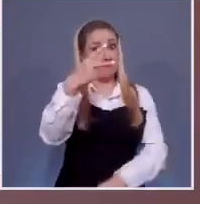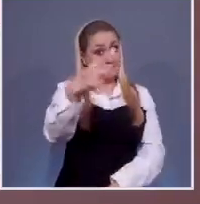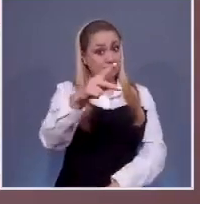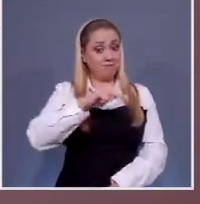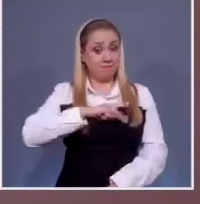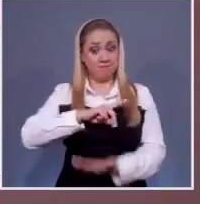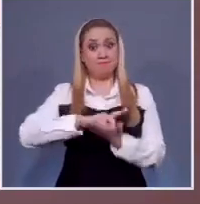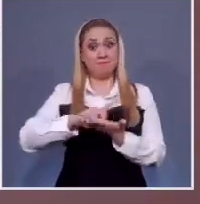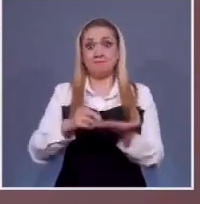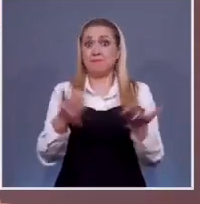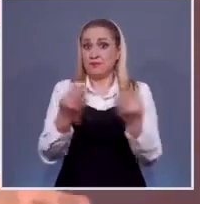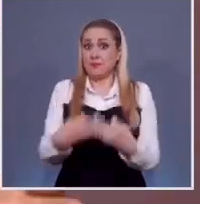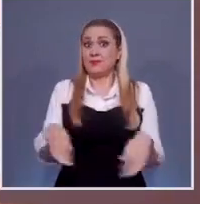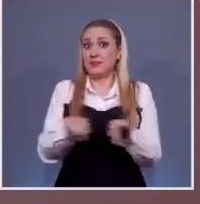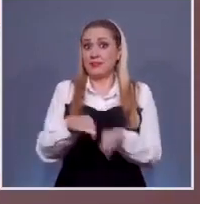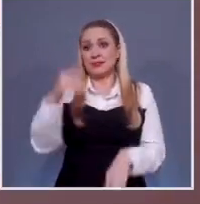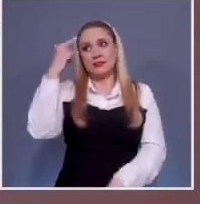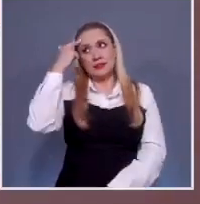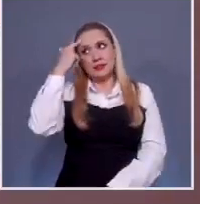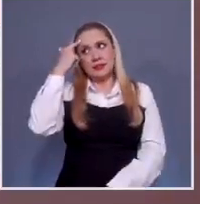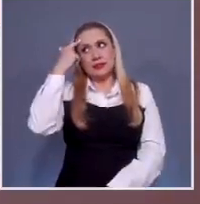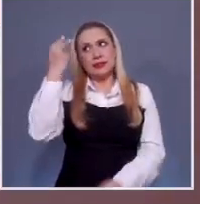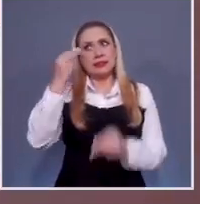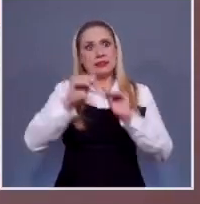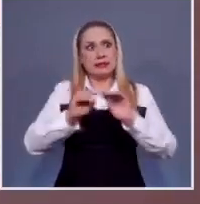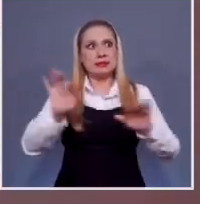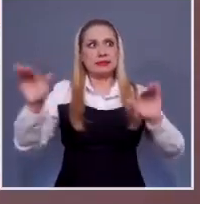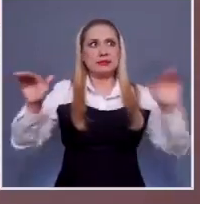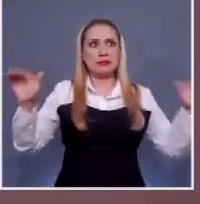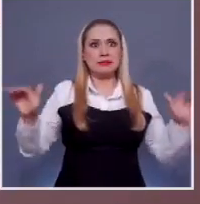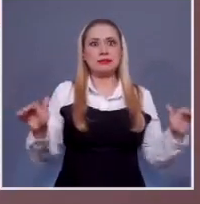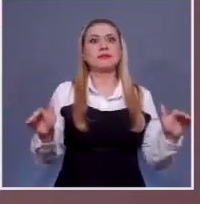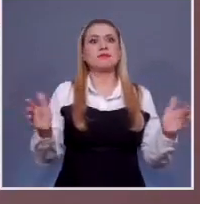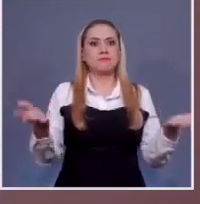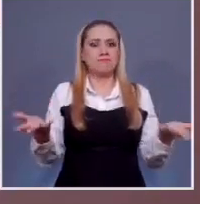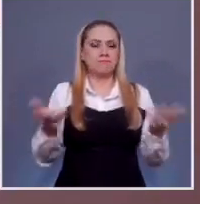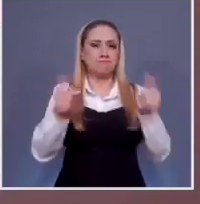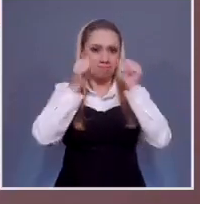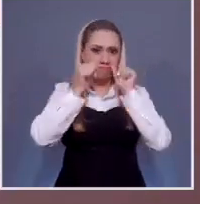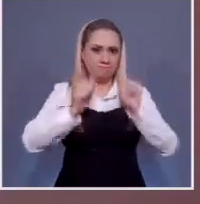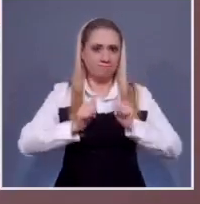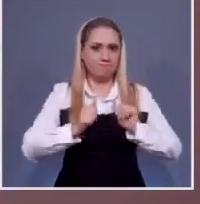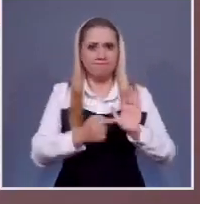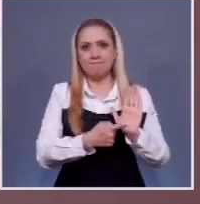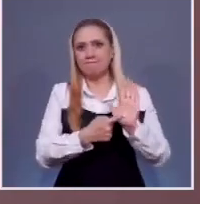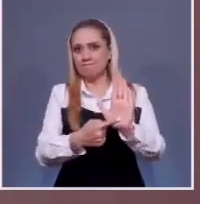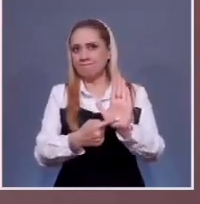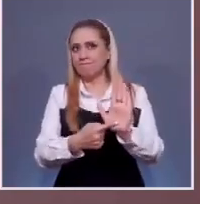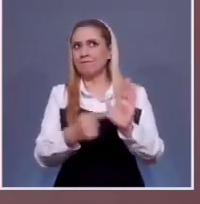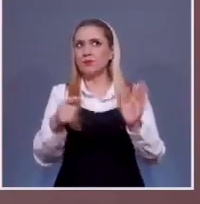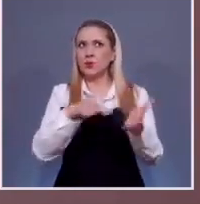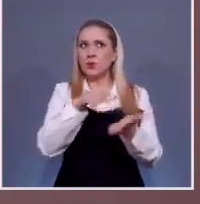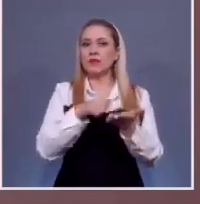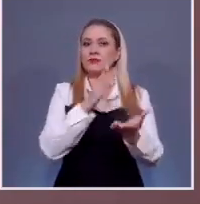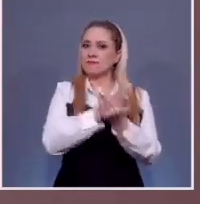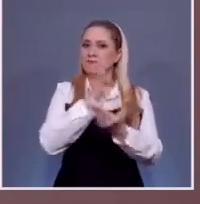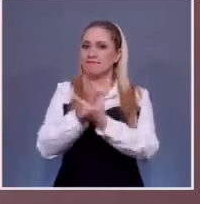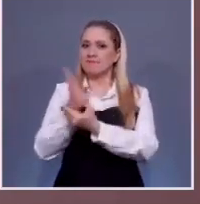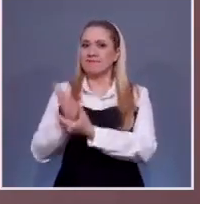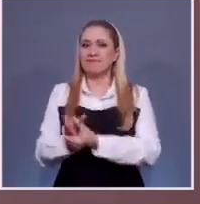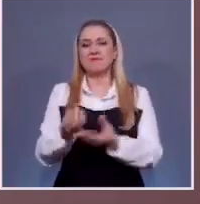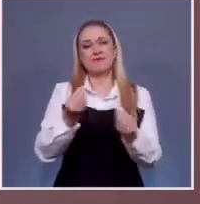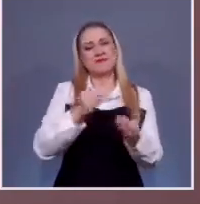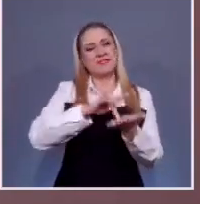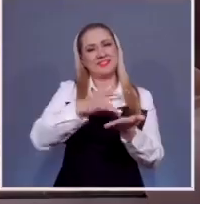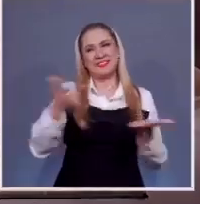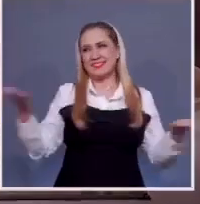de la sensibilización y dejarse oír, ¿no? Llevarlos a las instancias correspondientes. Así Muchas es. gracias por habernos acompañado en el programa